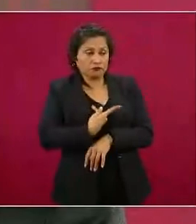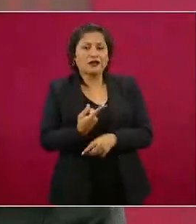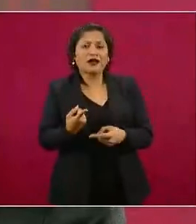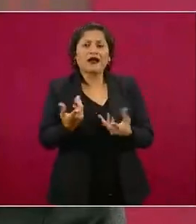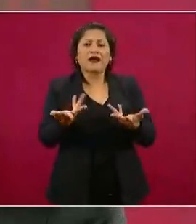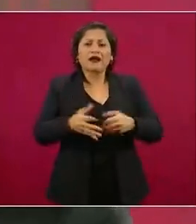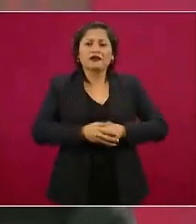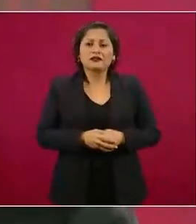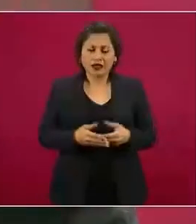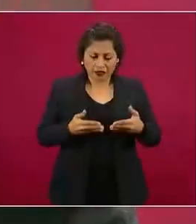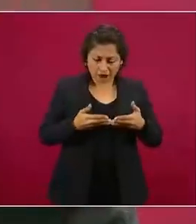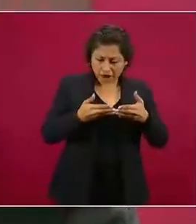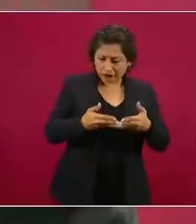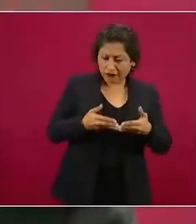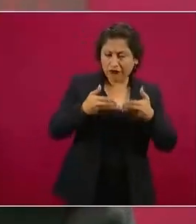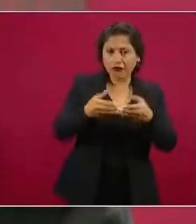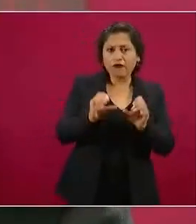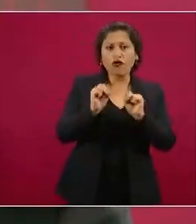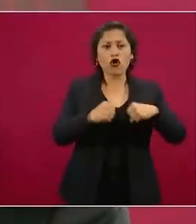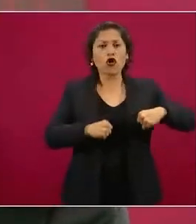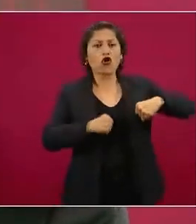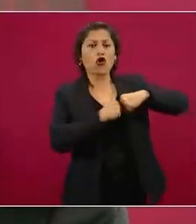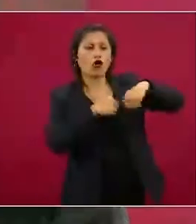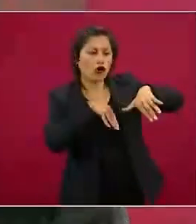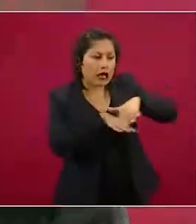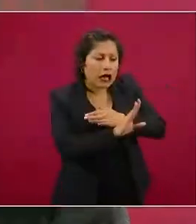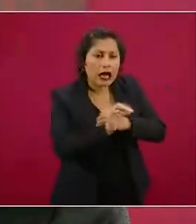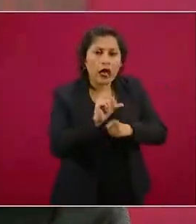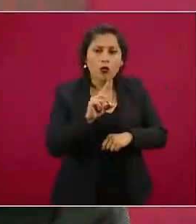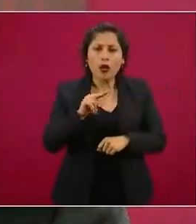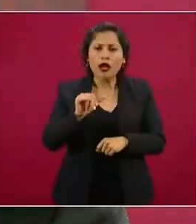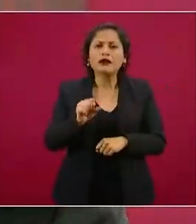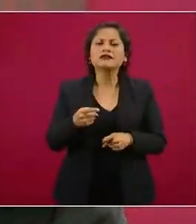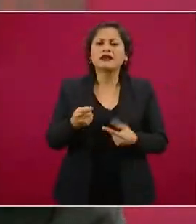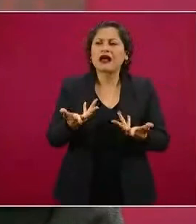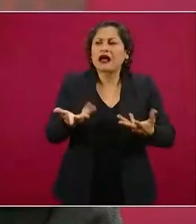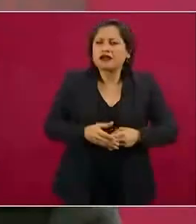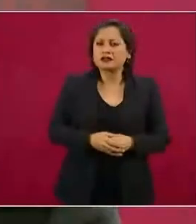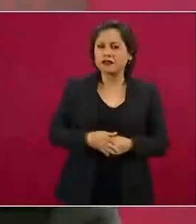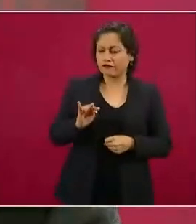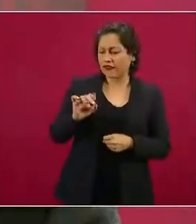puertos? ¿Qué hicieron con las aduanas? ¿Qué hicieron con los fideicomisos?